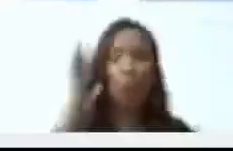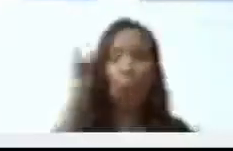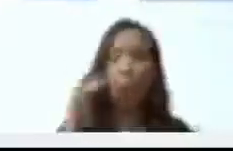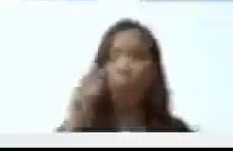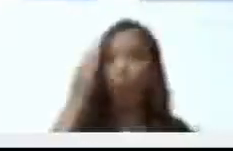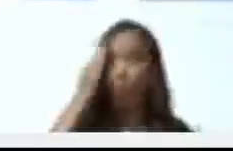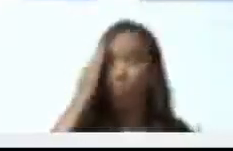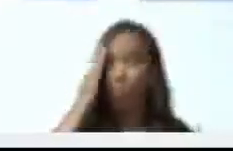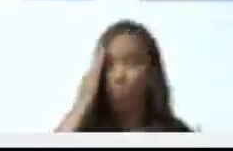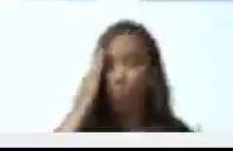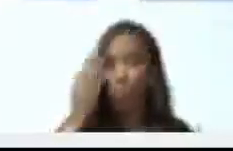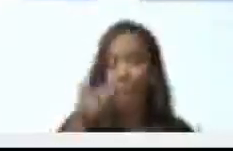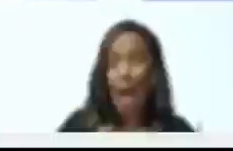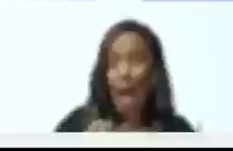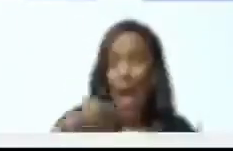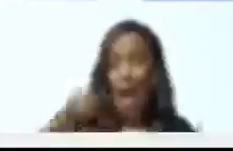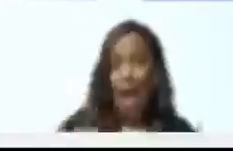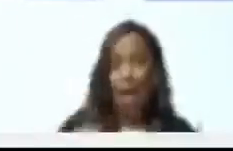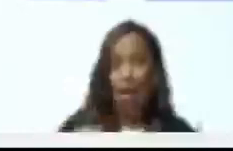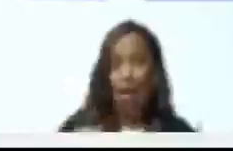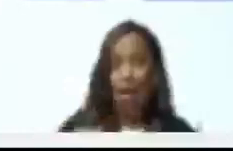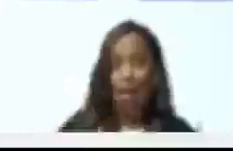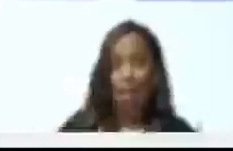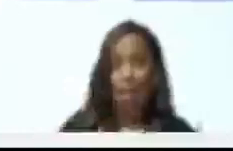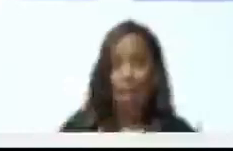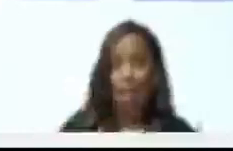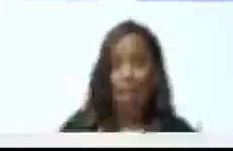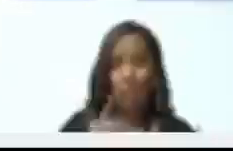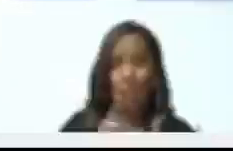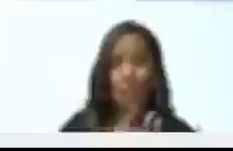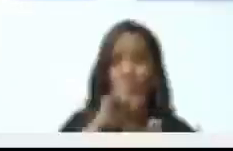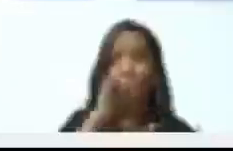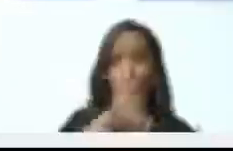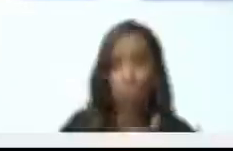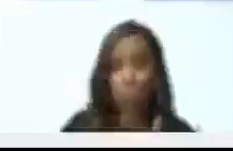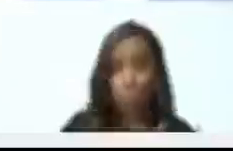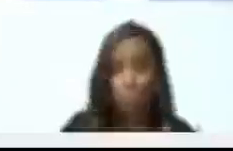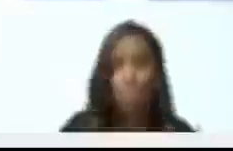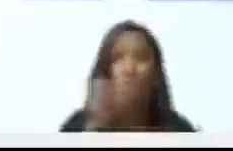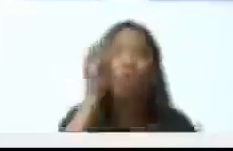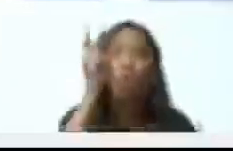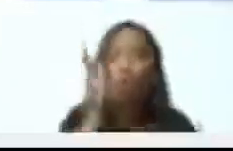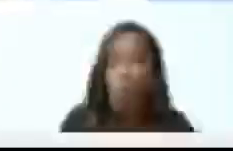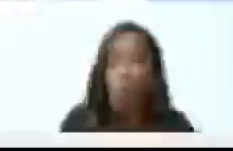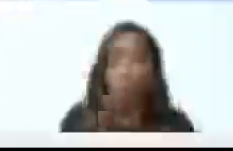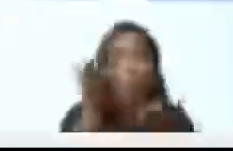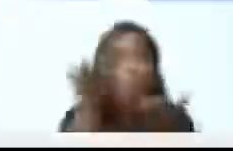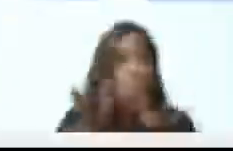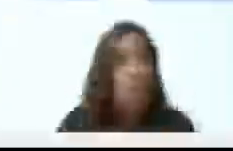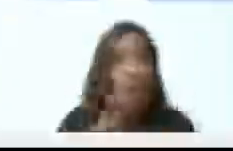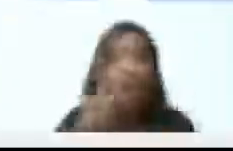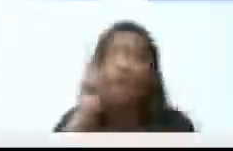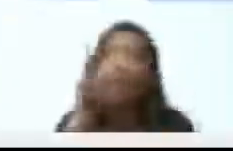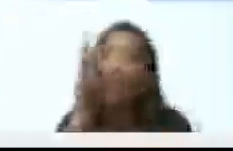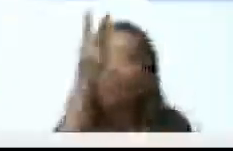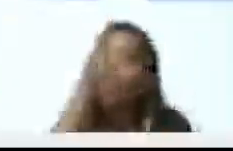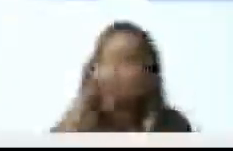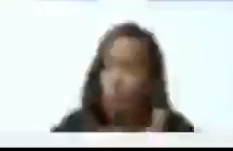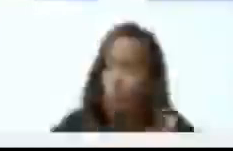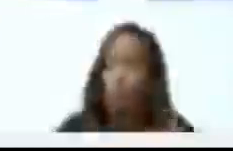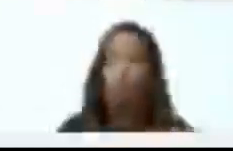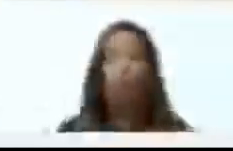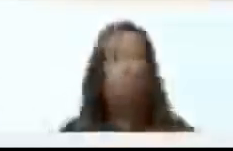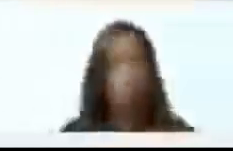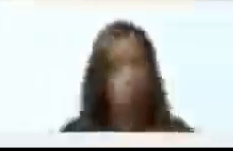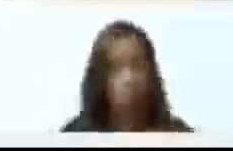de Diputados en dos lecturas. Y siendo así, el tratamiento que se le da a un proyecto